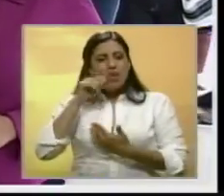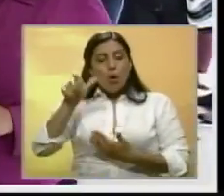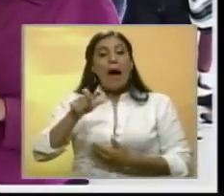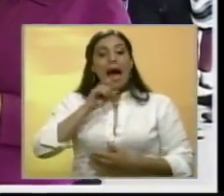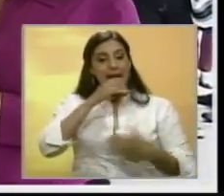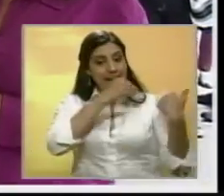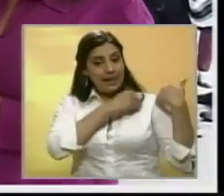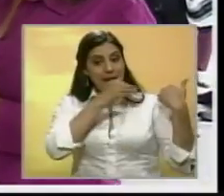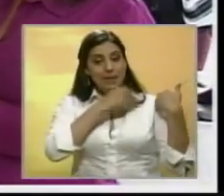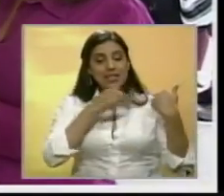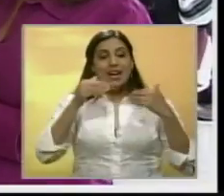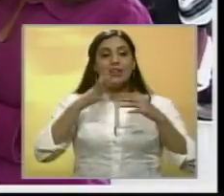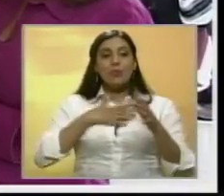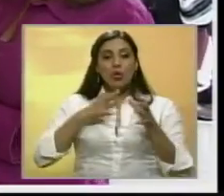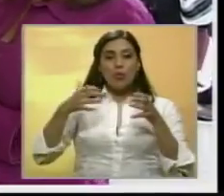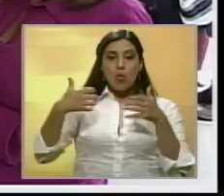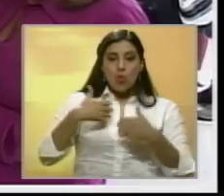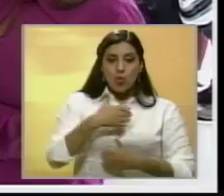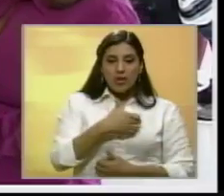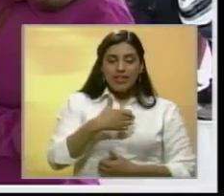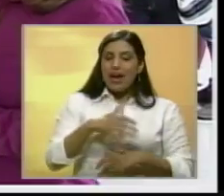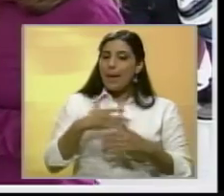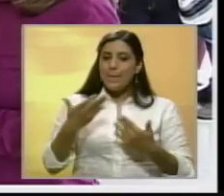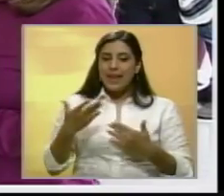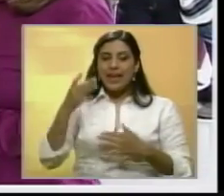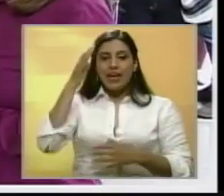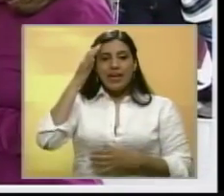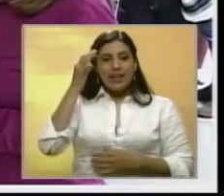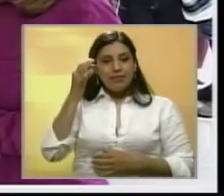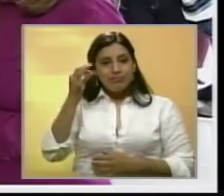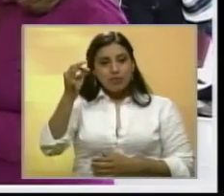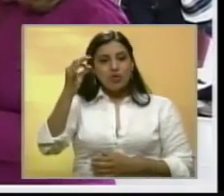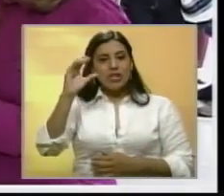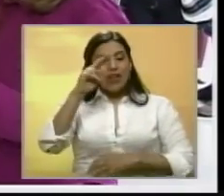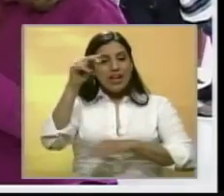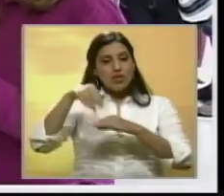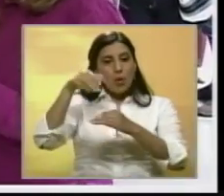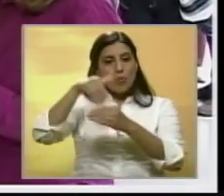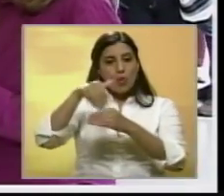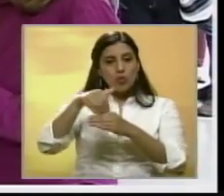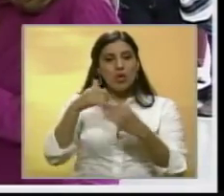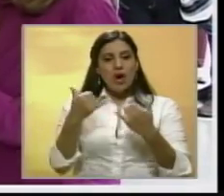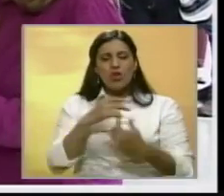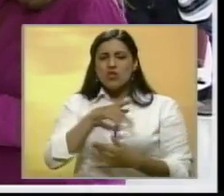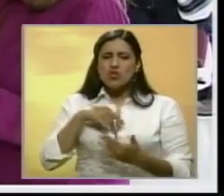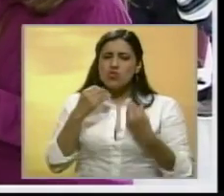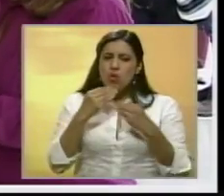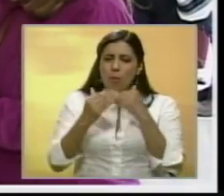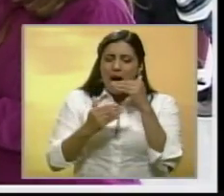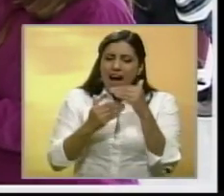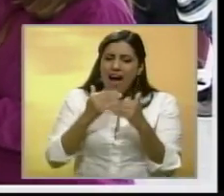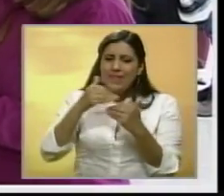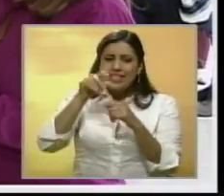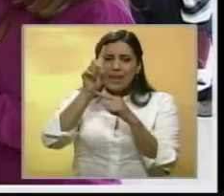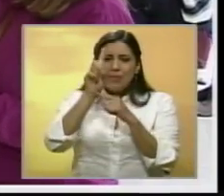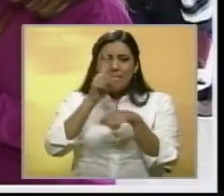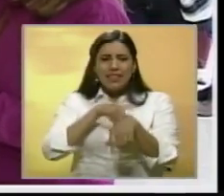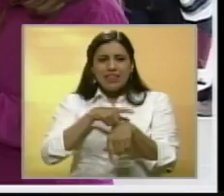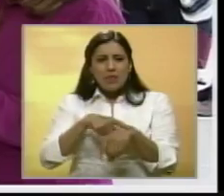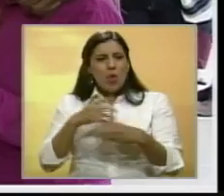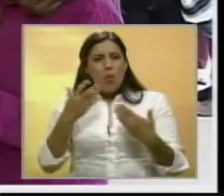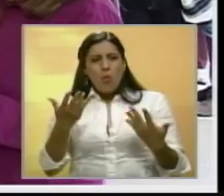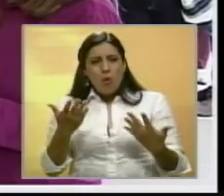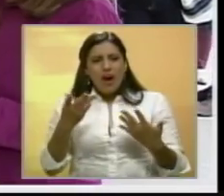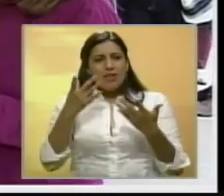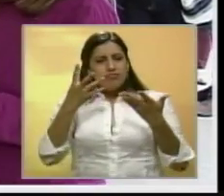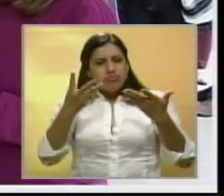representante ante la Mesa de la Unidad Democrática en el Consejo Nacional Electoral, y quisiéramos saber entonces cómo avanza esta primera jornada, cuáles